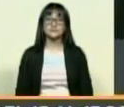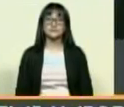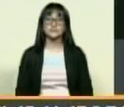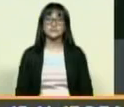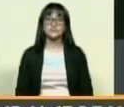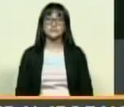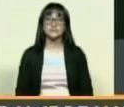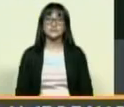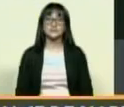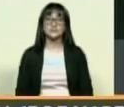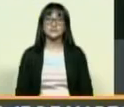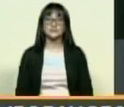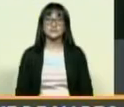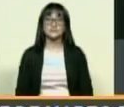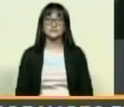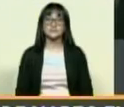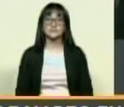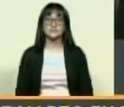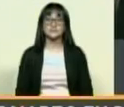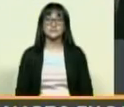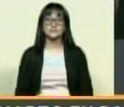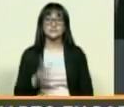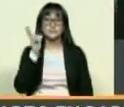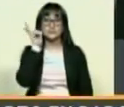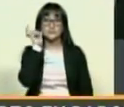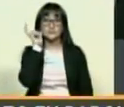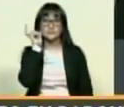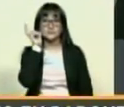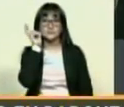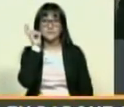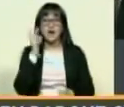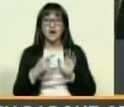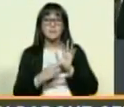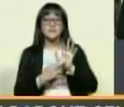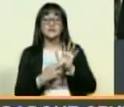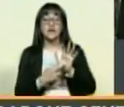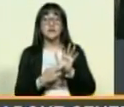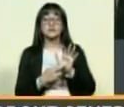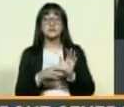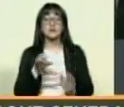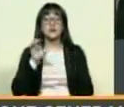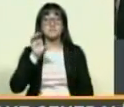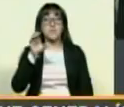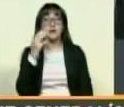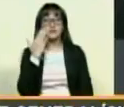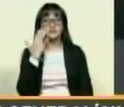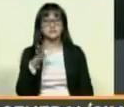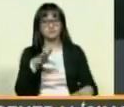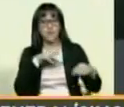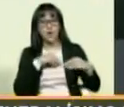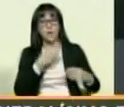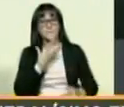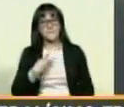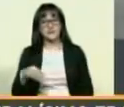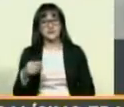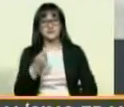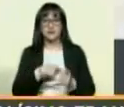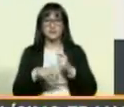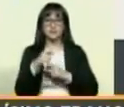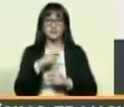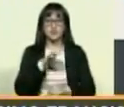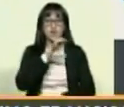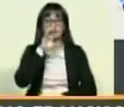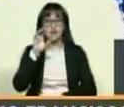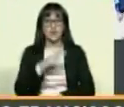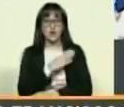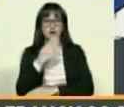Escucharemos entonces las palabras del representante de Nicaragua. Nicaragua, quien asume la presidencia pro tempore de la Asociación de